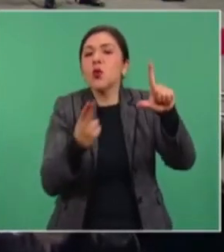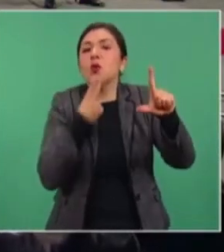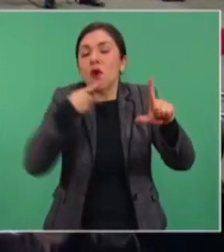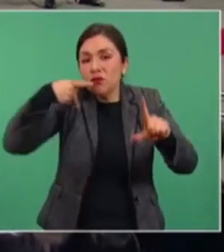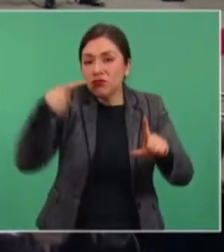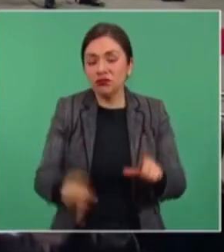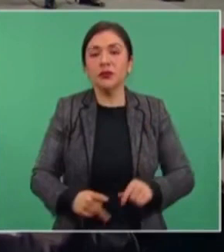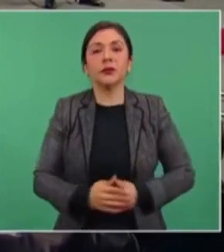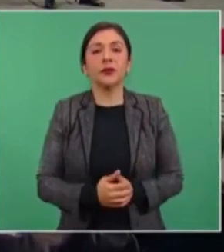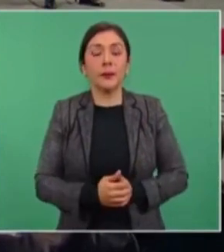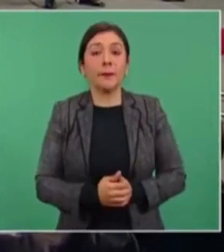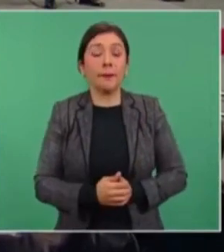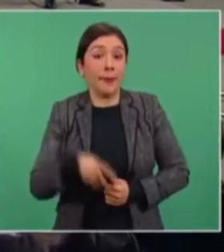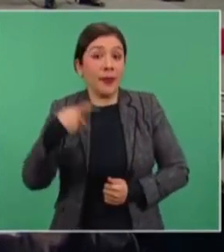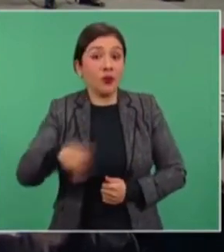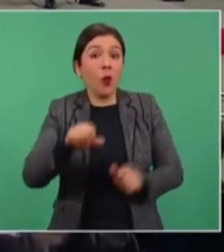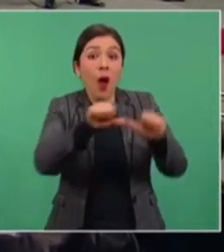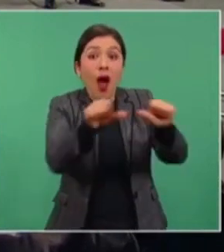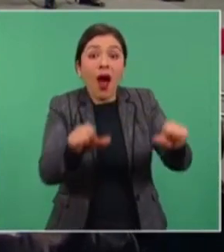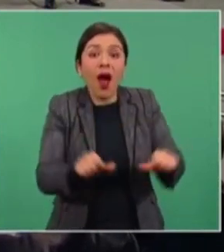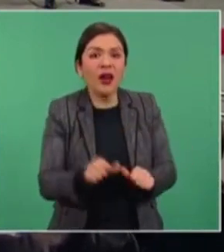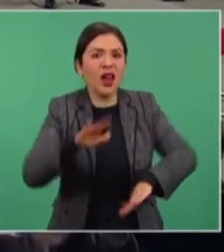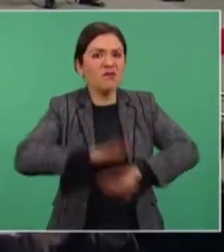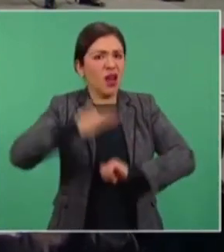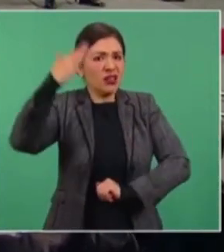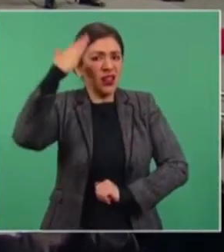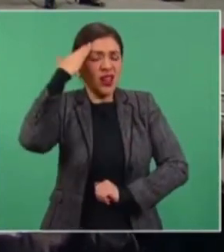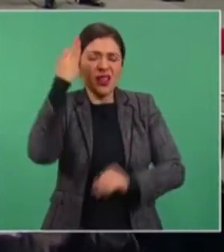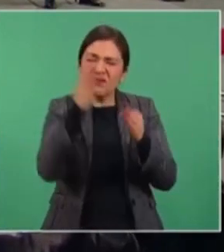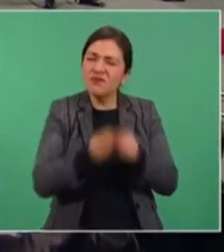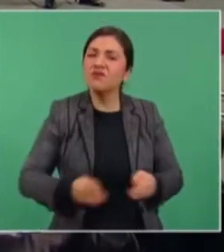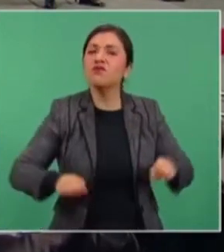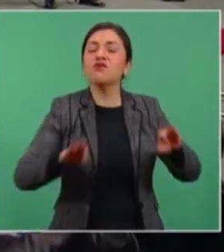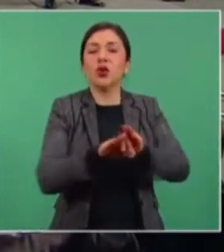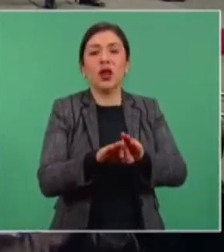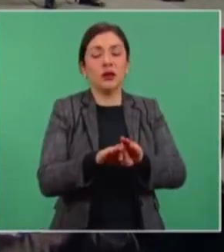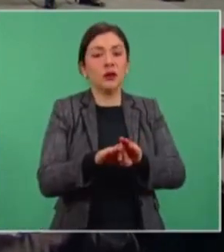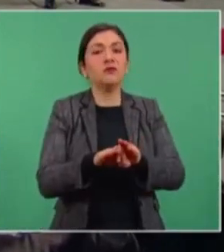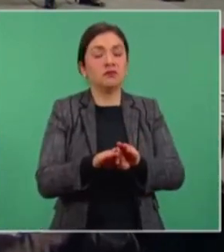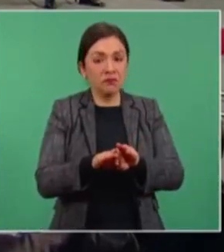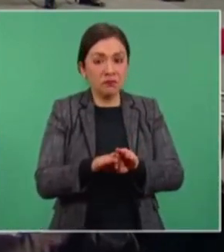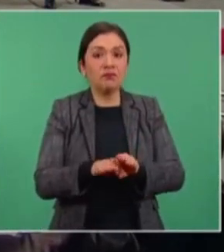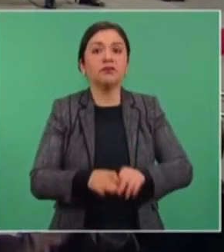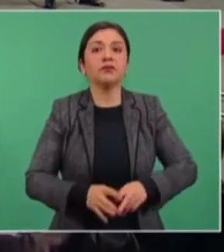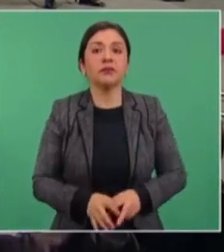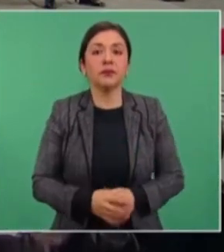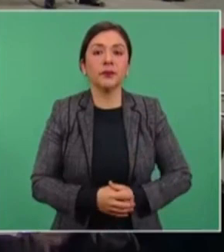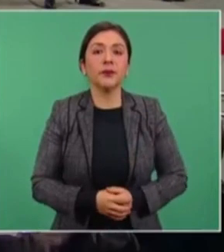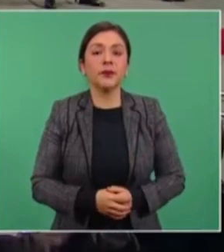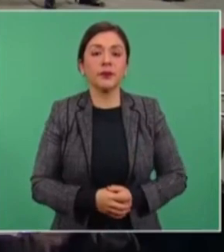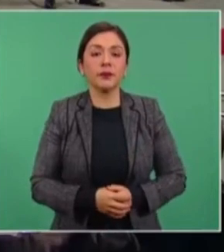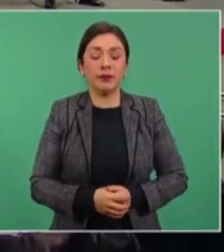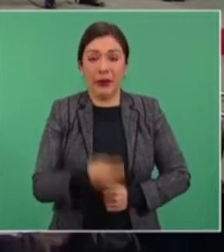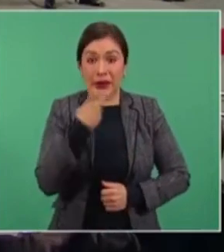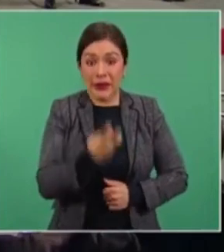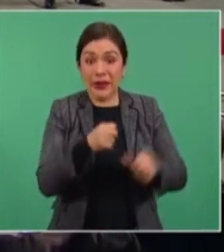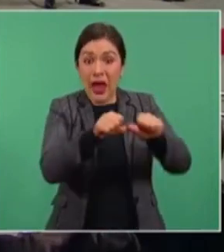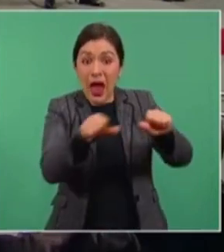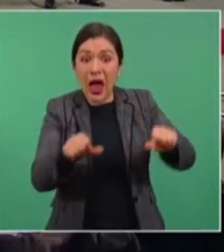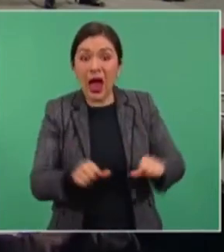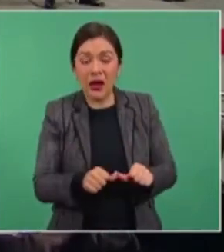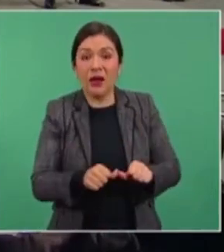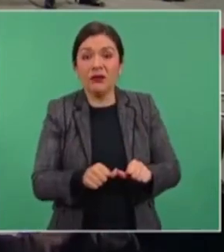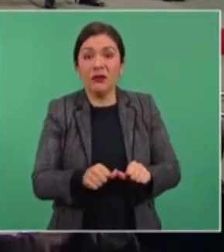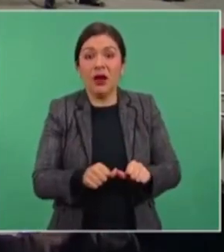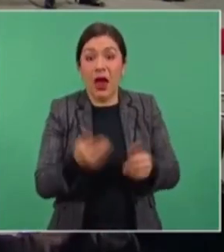área en la que ha sido líder indiscutible y portavoz perenne y pertinaz, área sensible que está